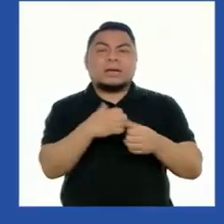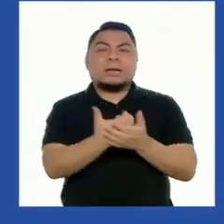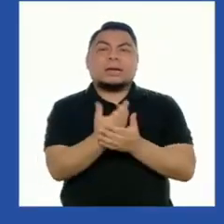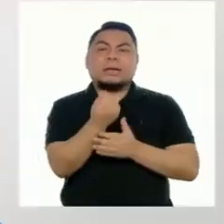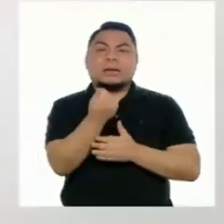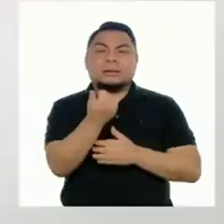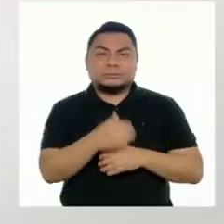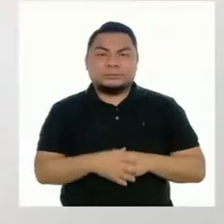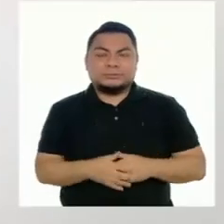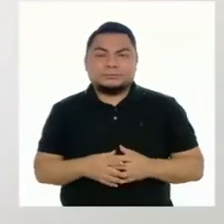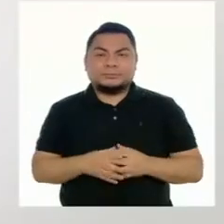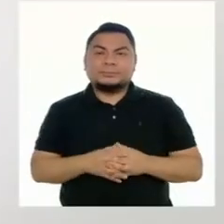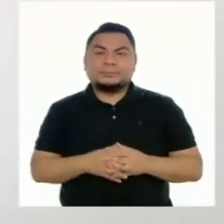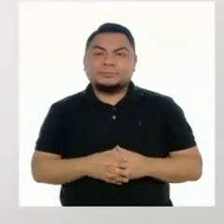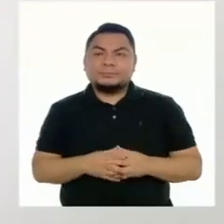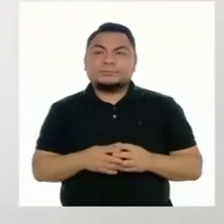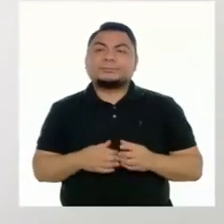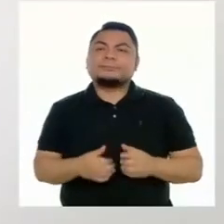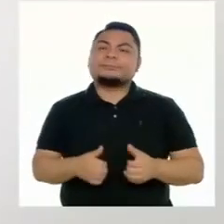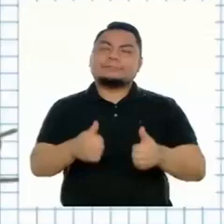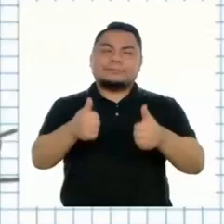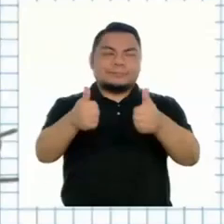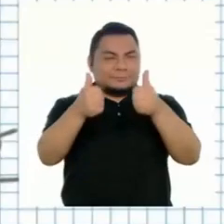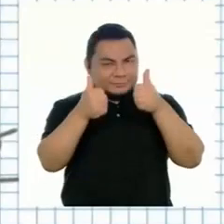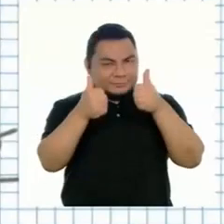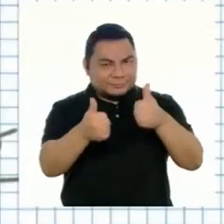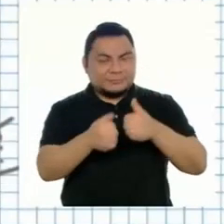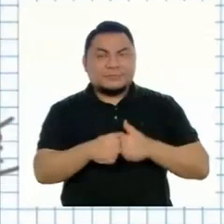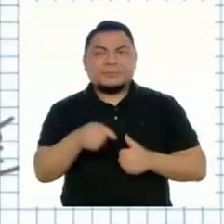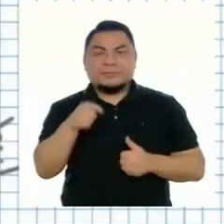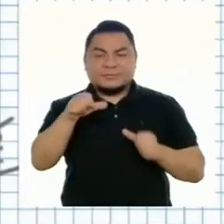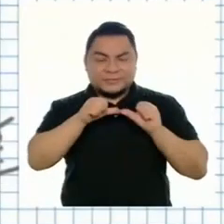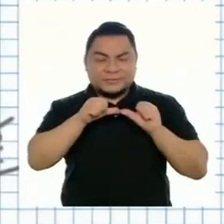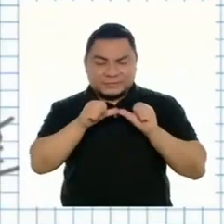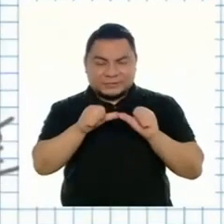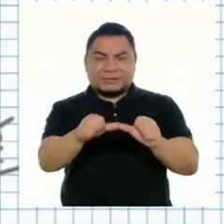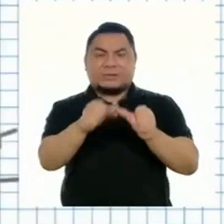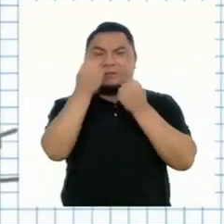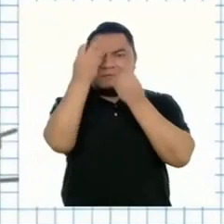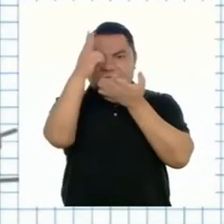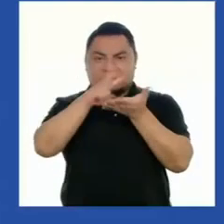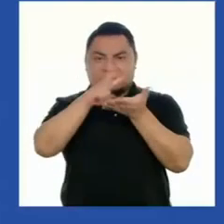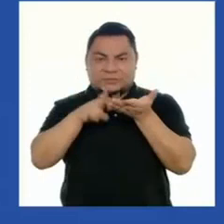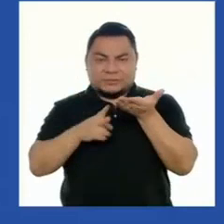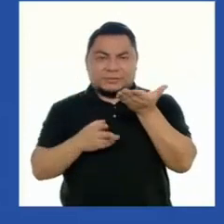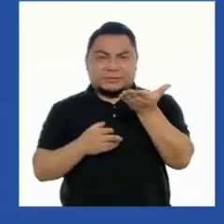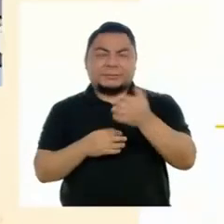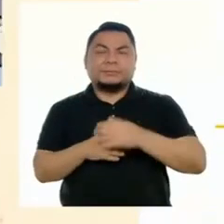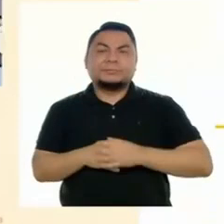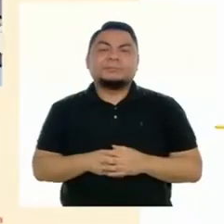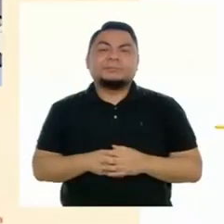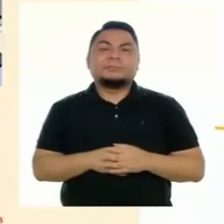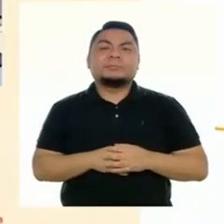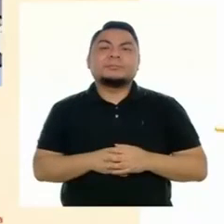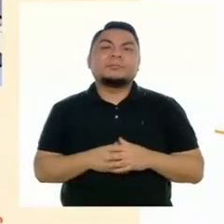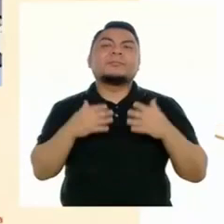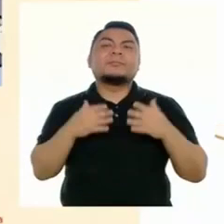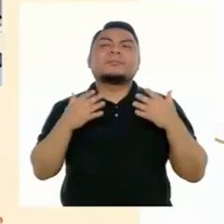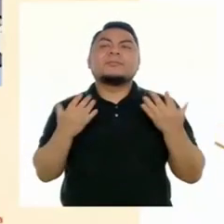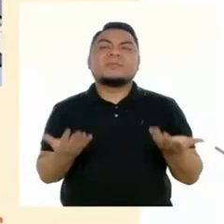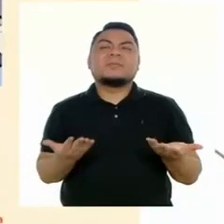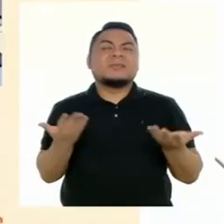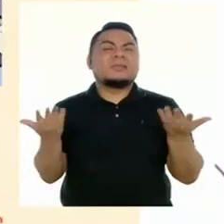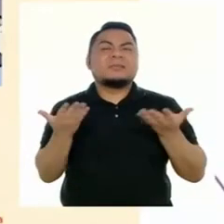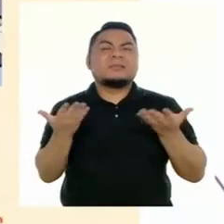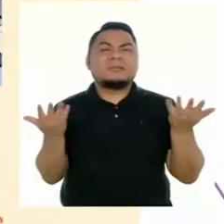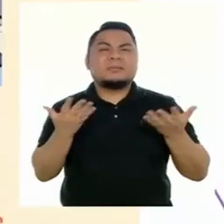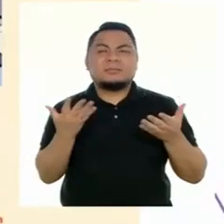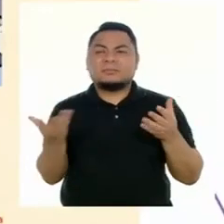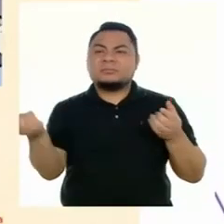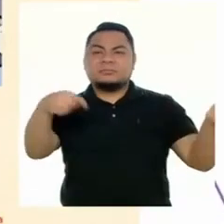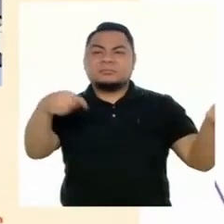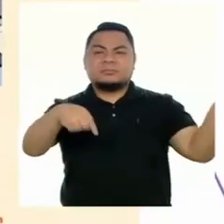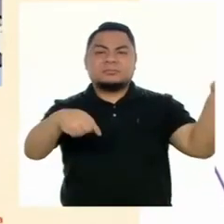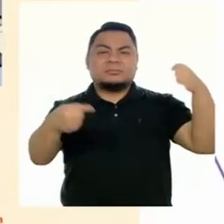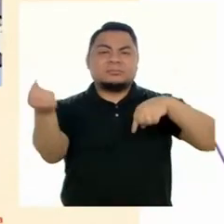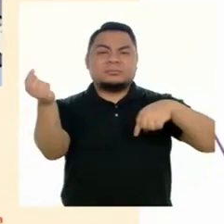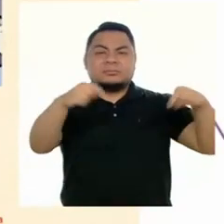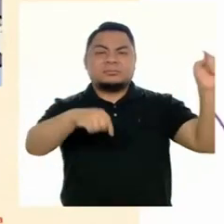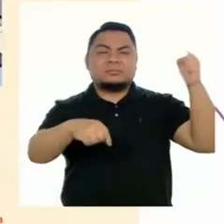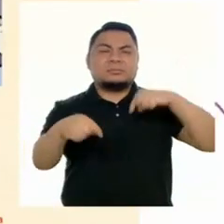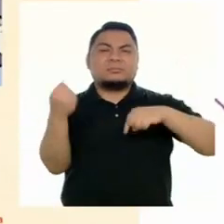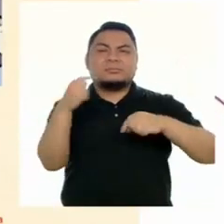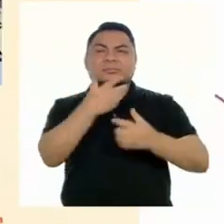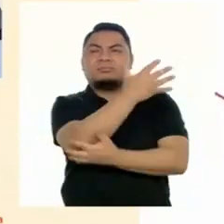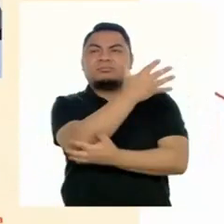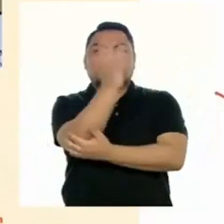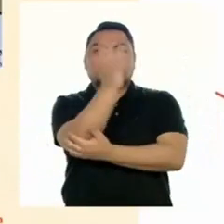económica. Muy bien, Rodrigo. Sigamos con la infografía. ¿Qué componentes conforman la